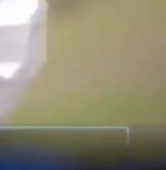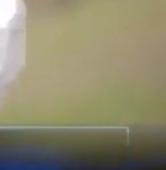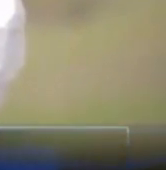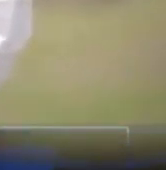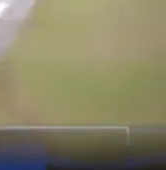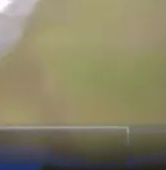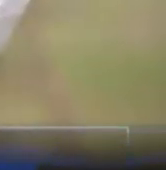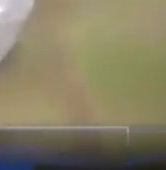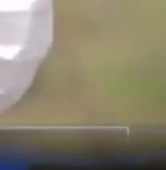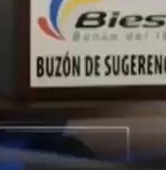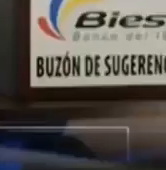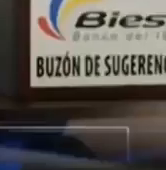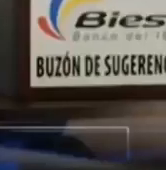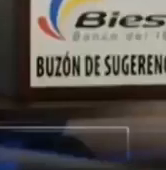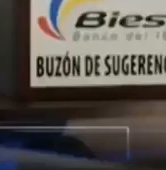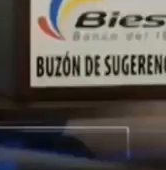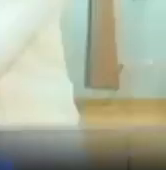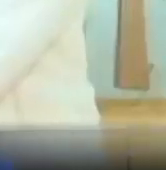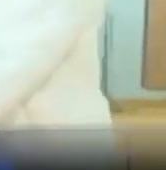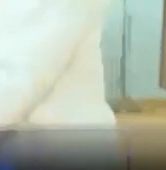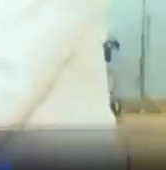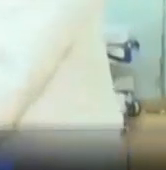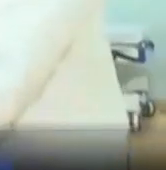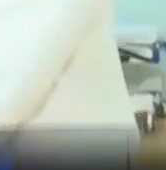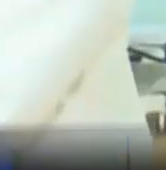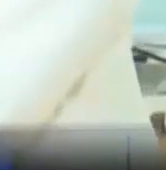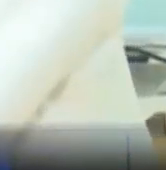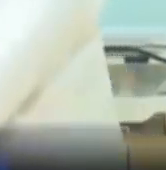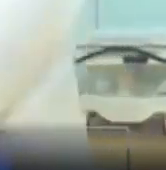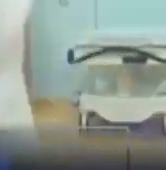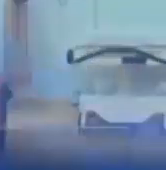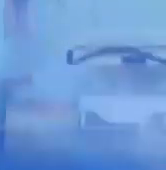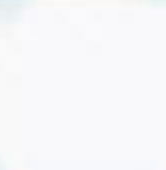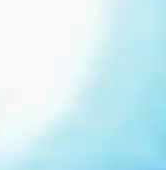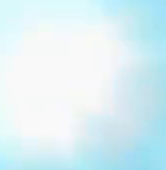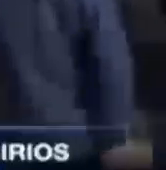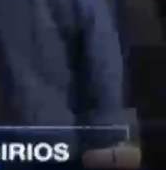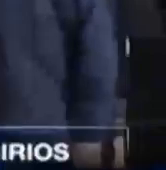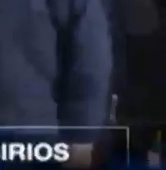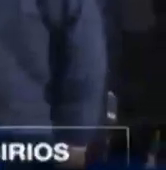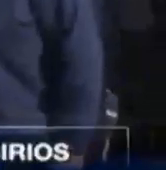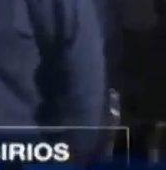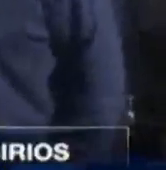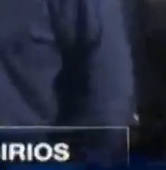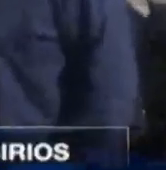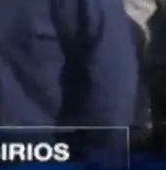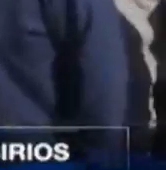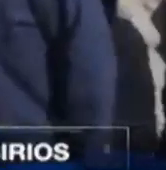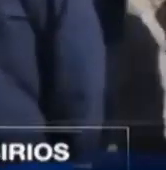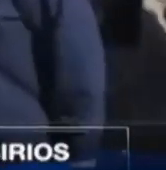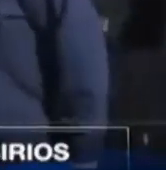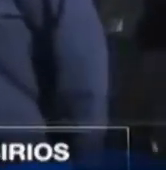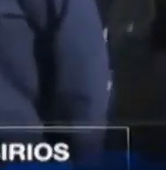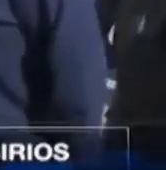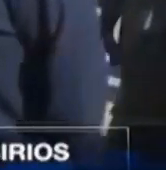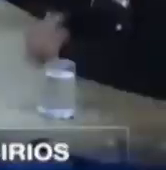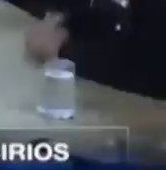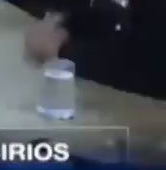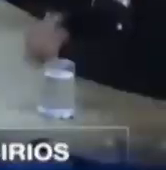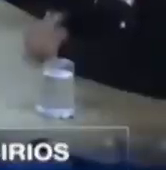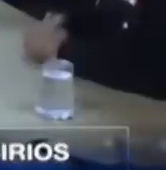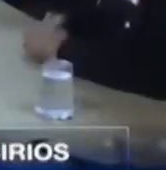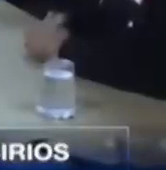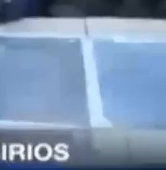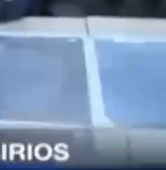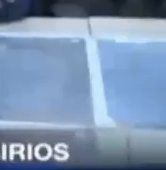pago de pensiones y la atención a pacientes con enfermedades catastróficas. Y en lo internacional, secretario general